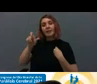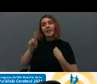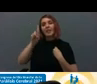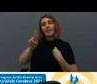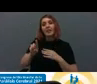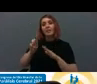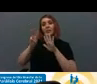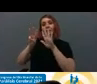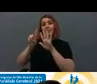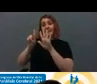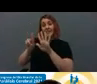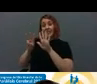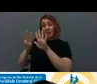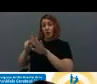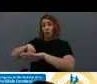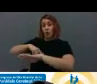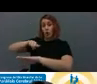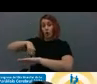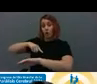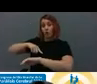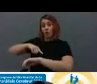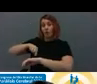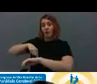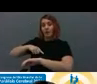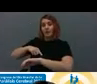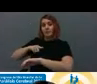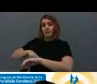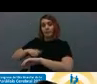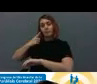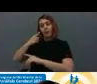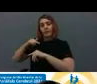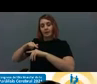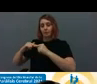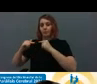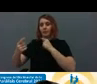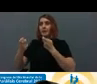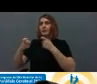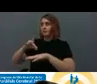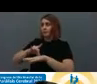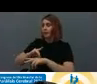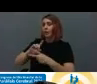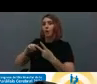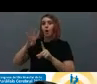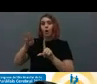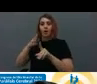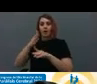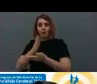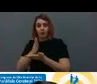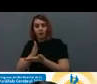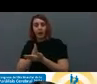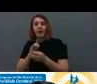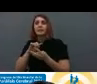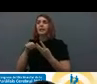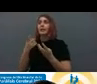168 horas, es el tiempo cronos, el tiempo lineal, las citas médicas, el horario de las clases, la